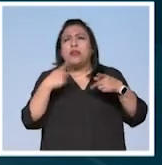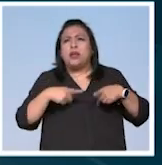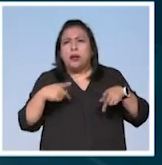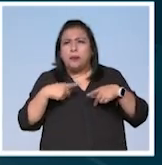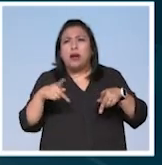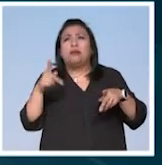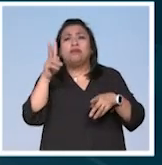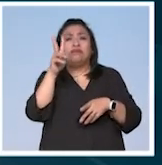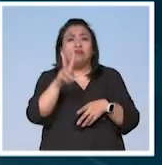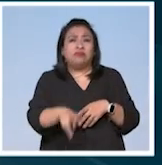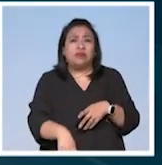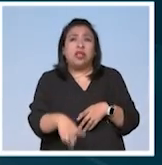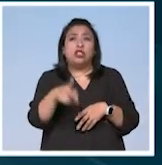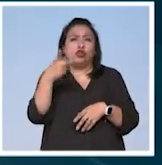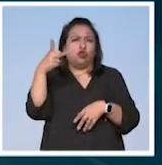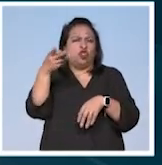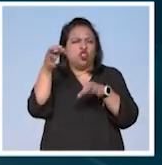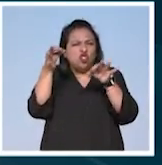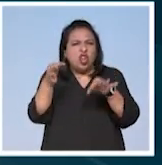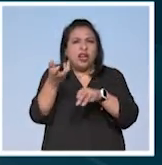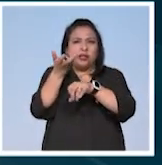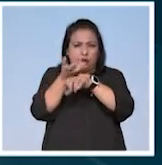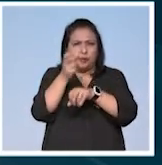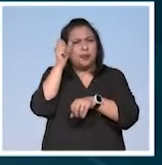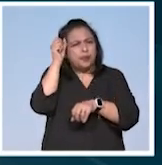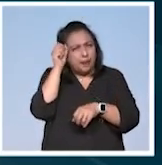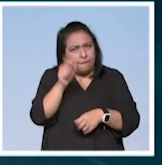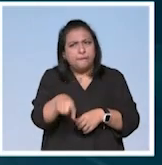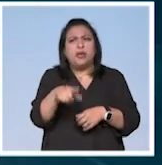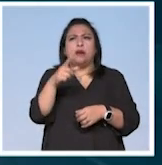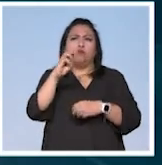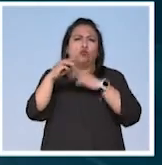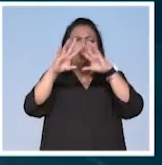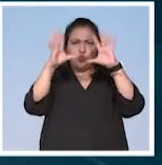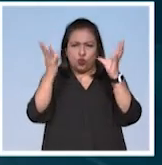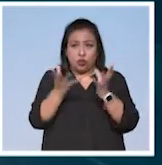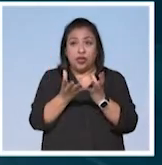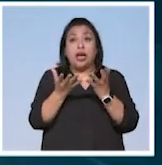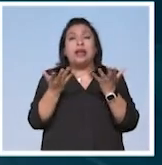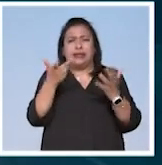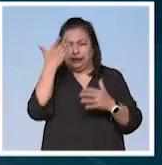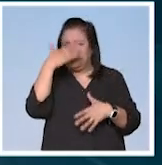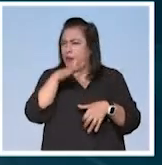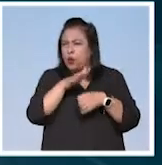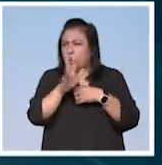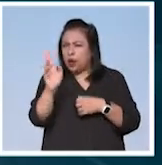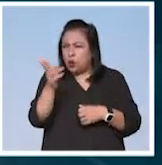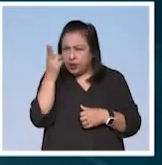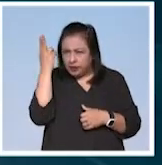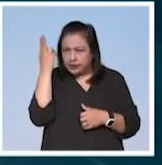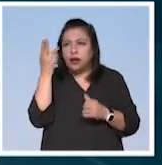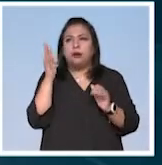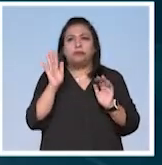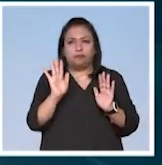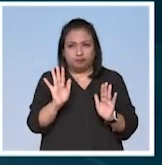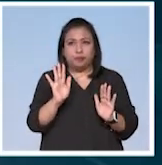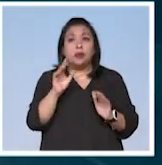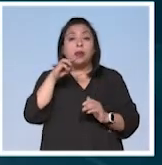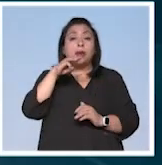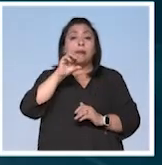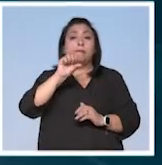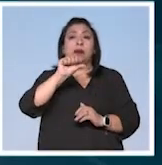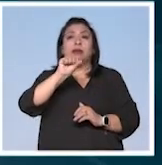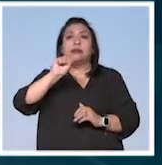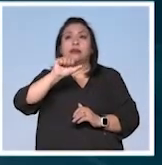es profundamente estadounidense, también es profundamente global. ¿Ya sabe de qué institución hablamos? Del